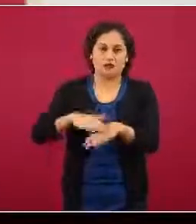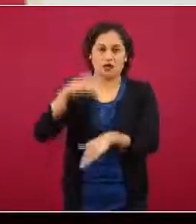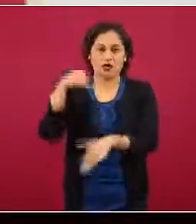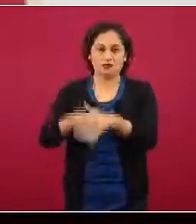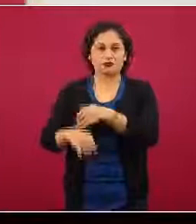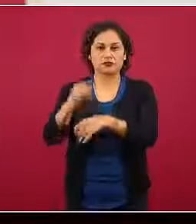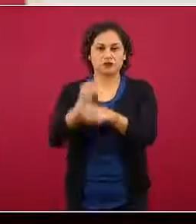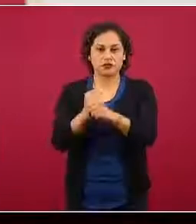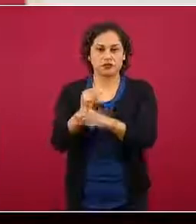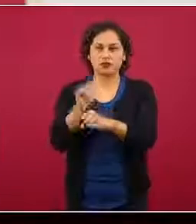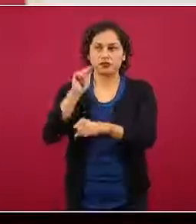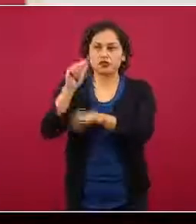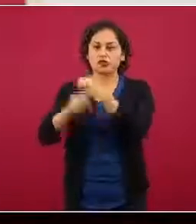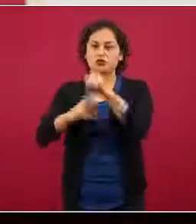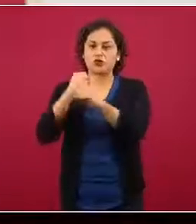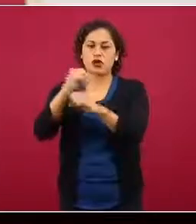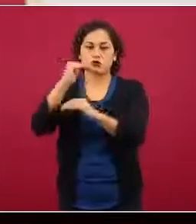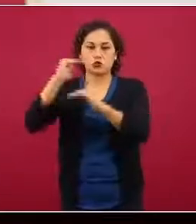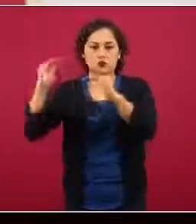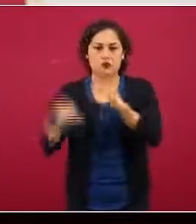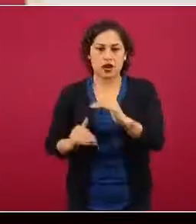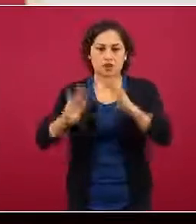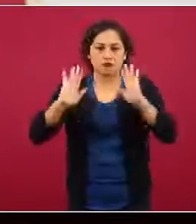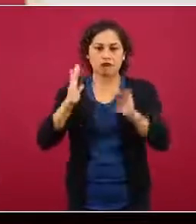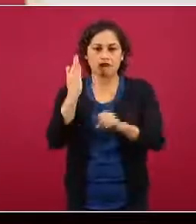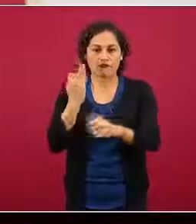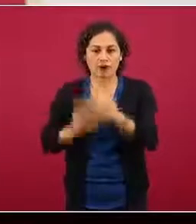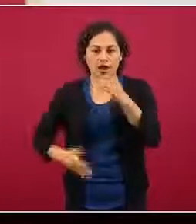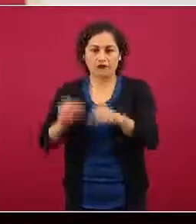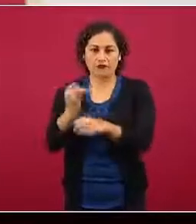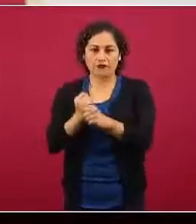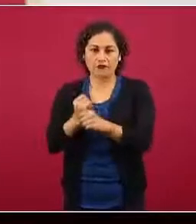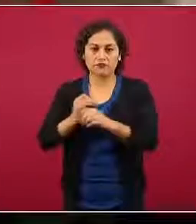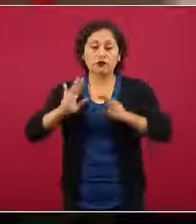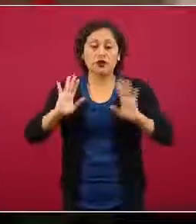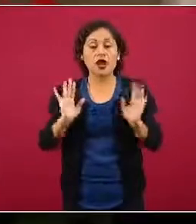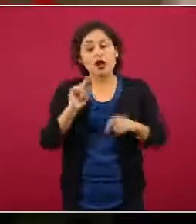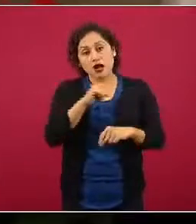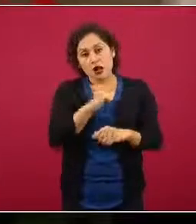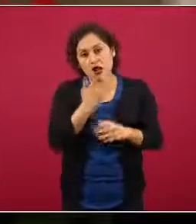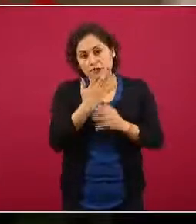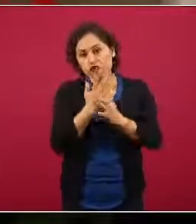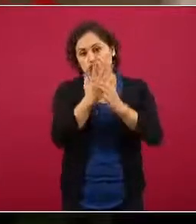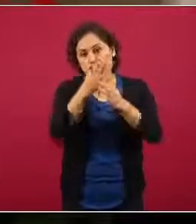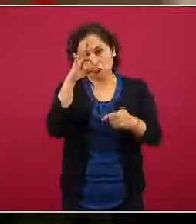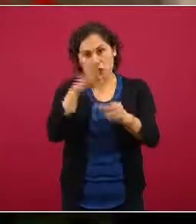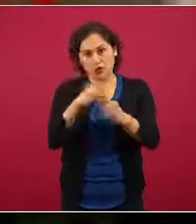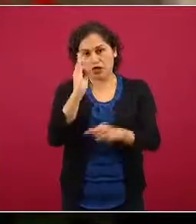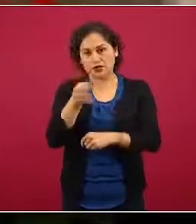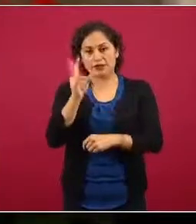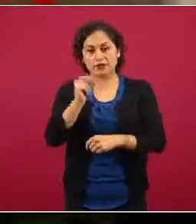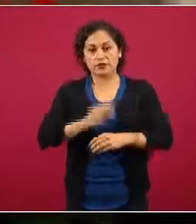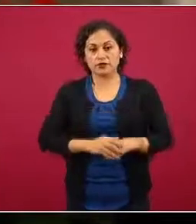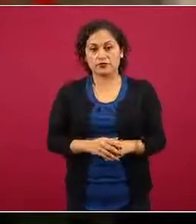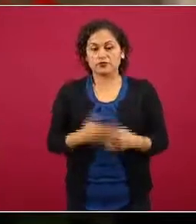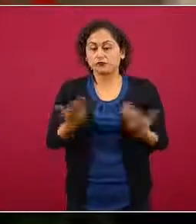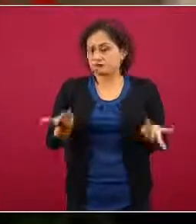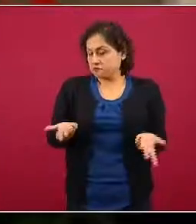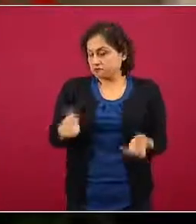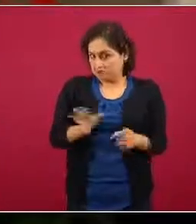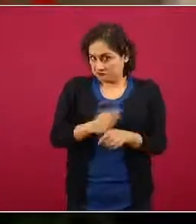18 años. Entonces, esa fue la razón por la que ella dice haber votado en contra. Entonces, en realidad,